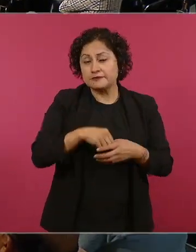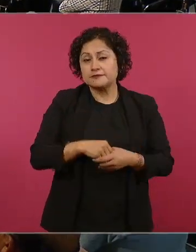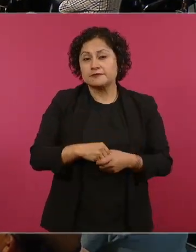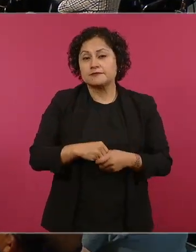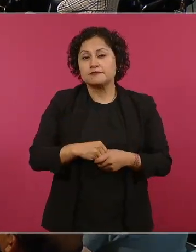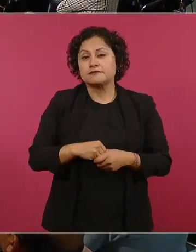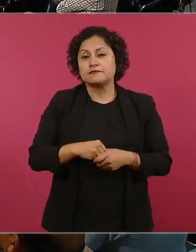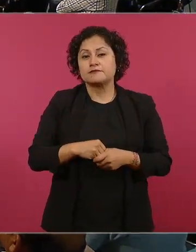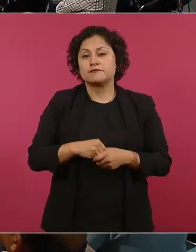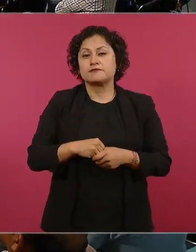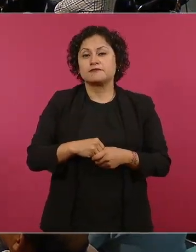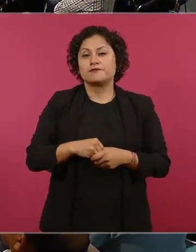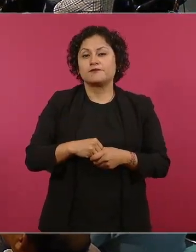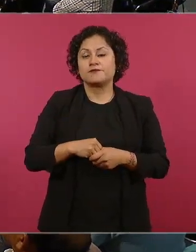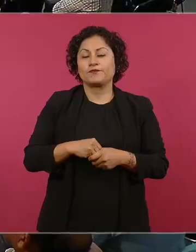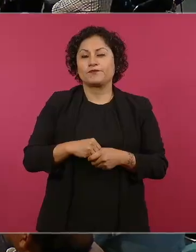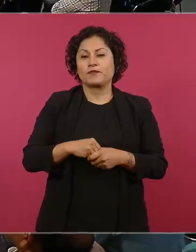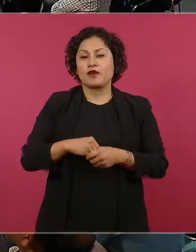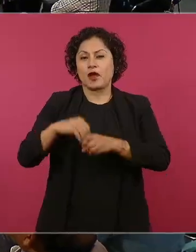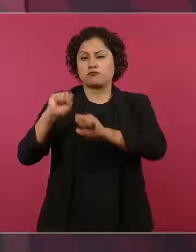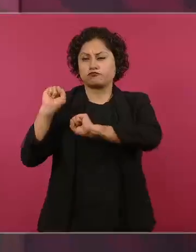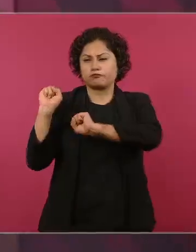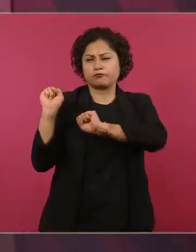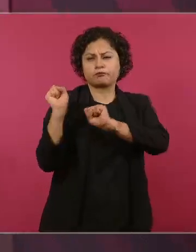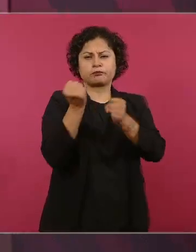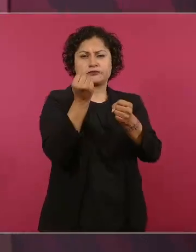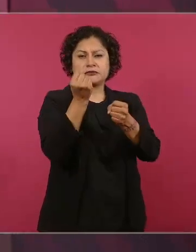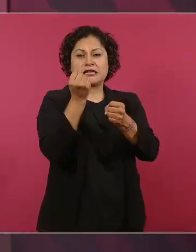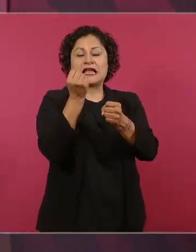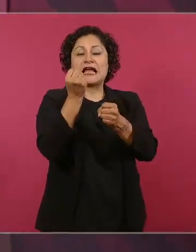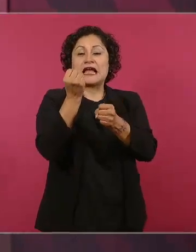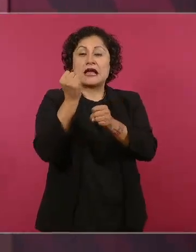el segundo jonrón más largo